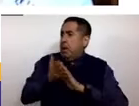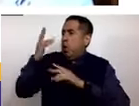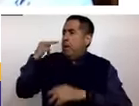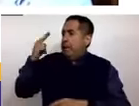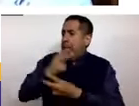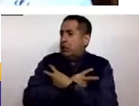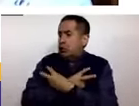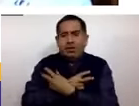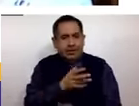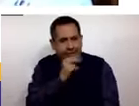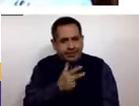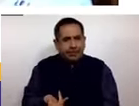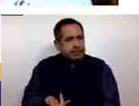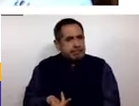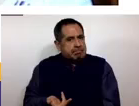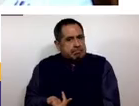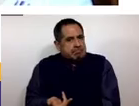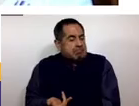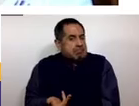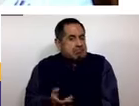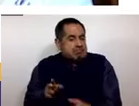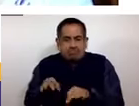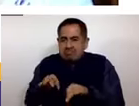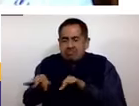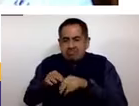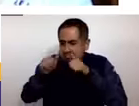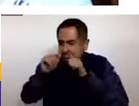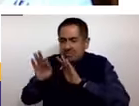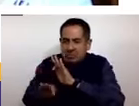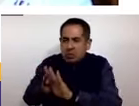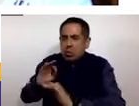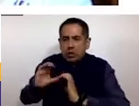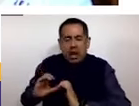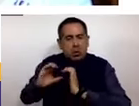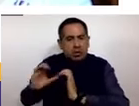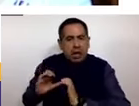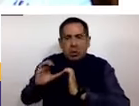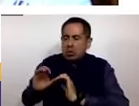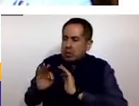la mujer en la actualidad.